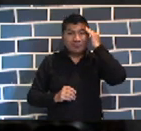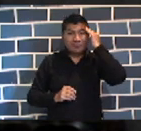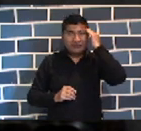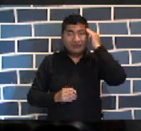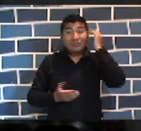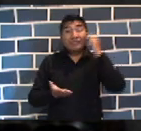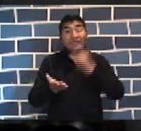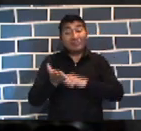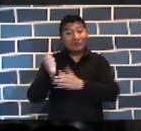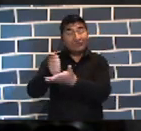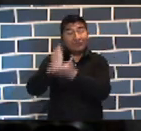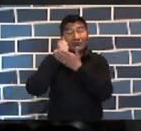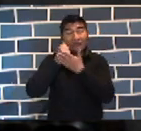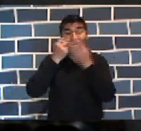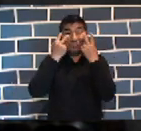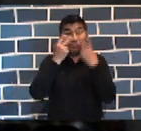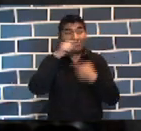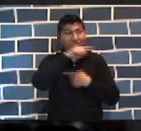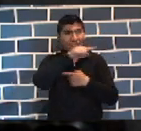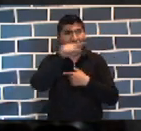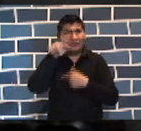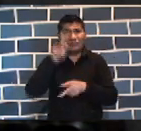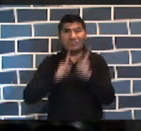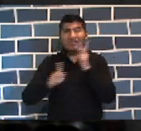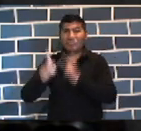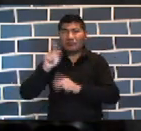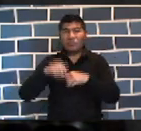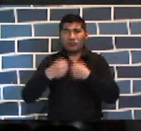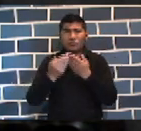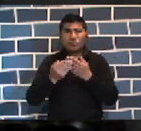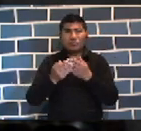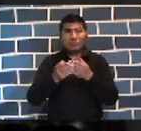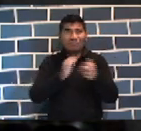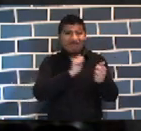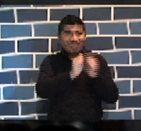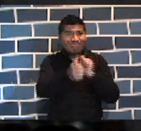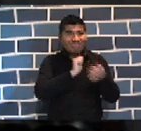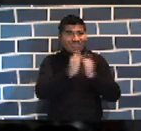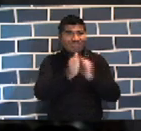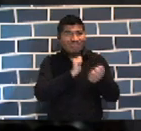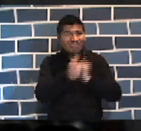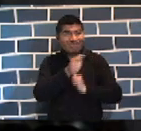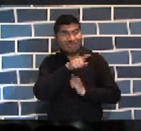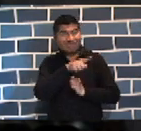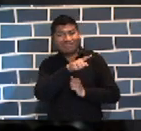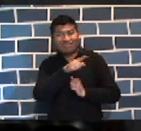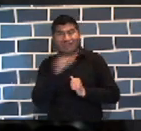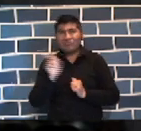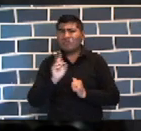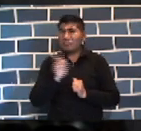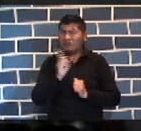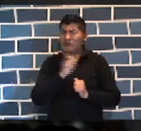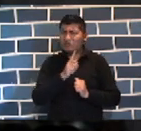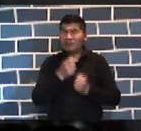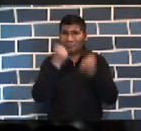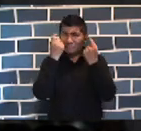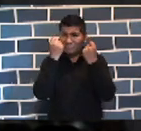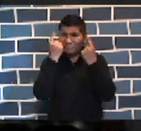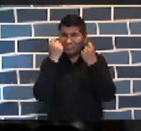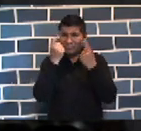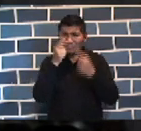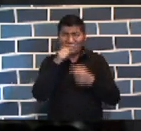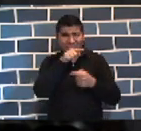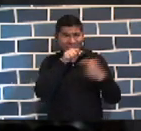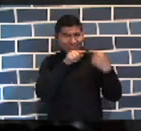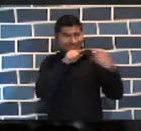Esto nos ayuda a ver a la persona no como competidores potenciales, sino a considerar incluso a